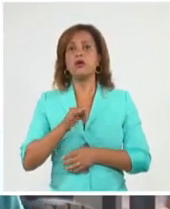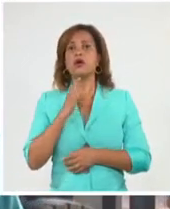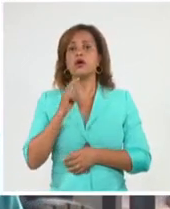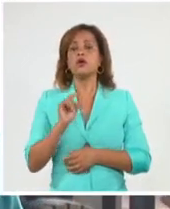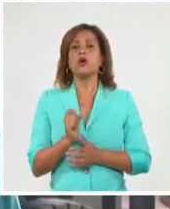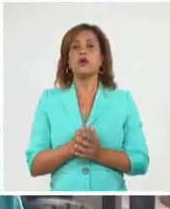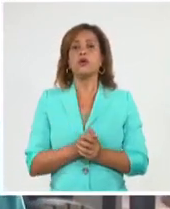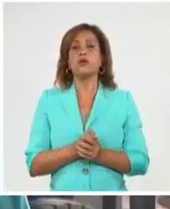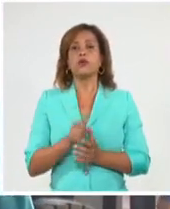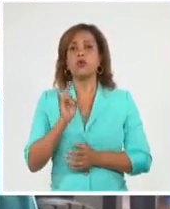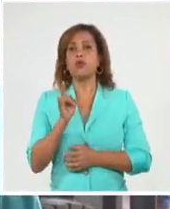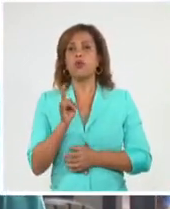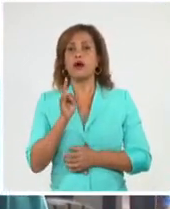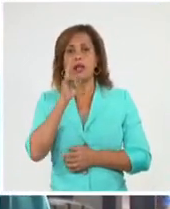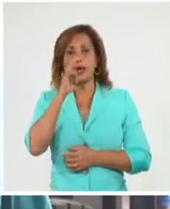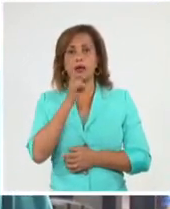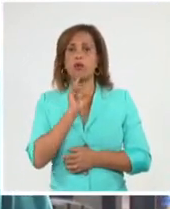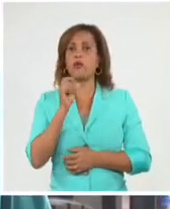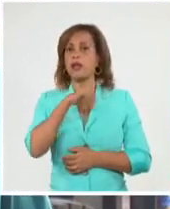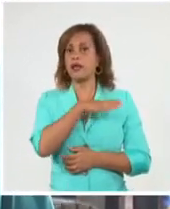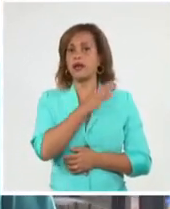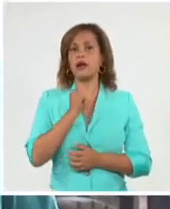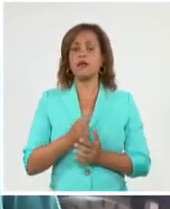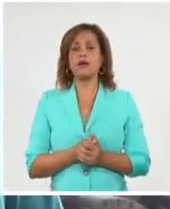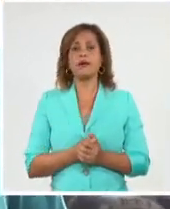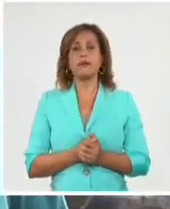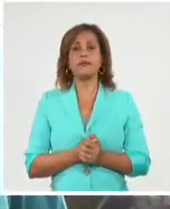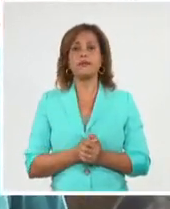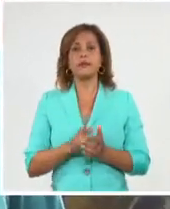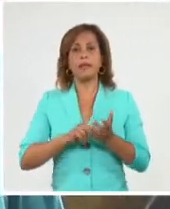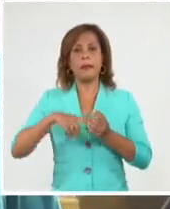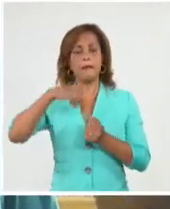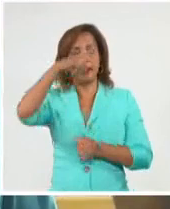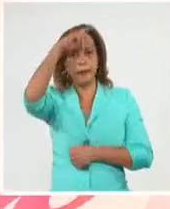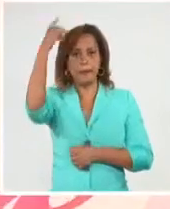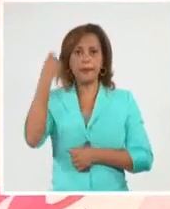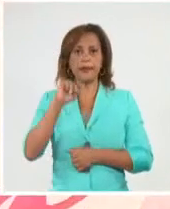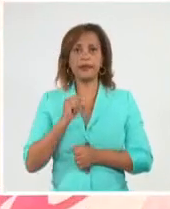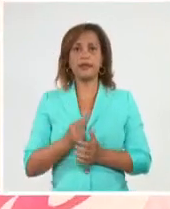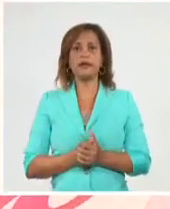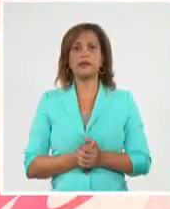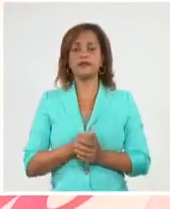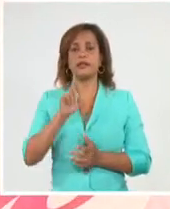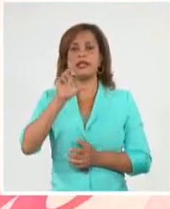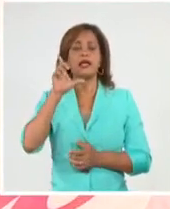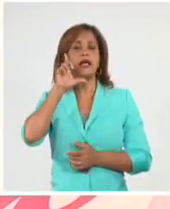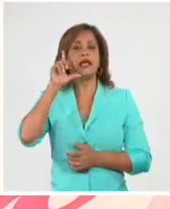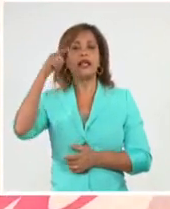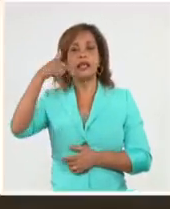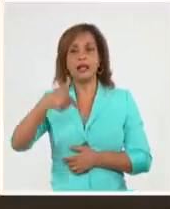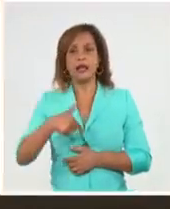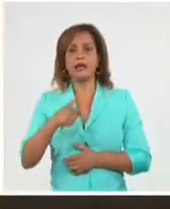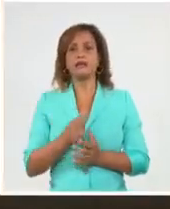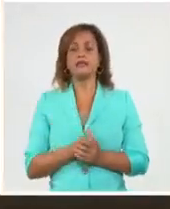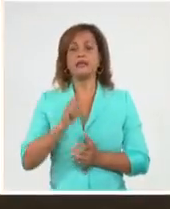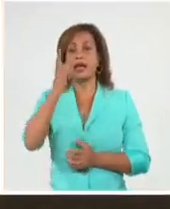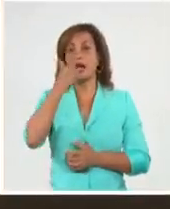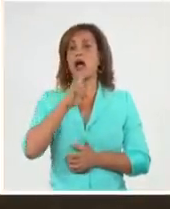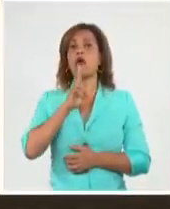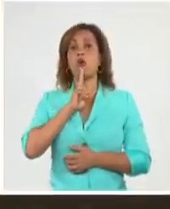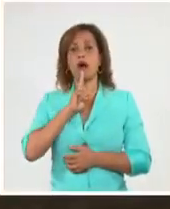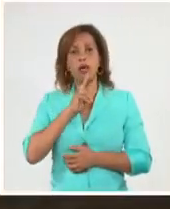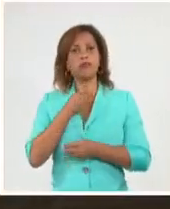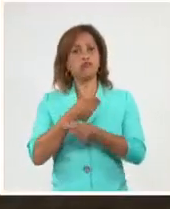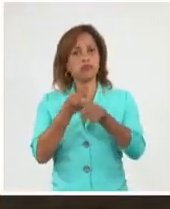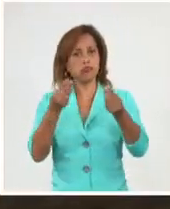Cumanayagua, al municipio de Palmira, Cruz y Laja, y se ha entregado el municipio de Aguada. Y en el día de